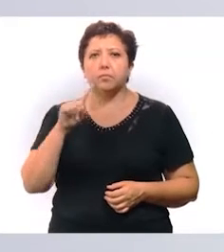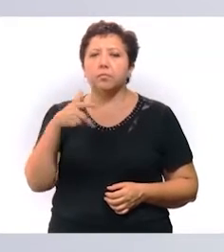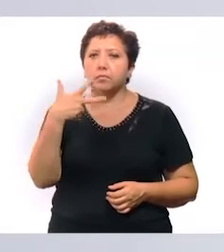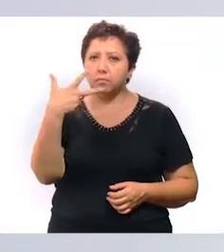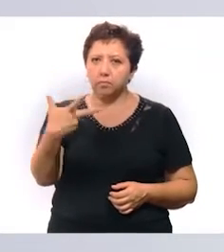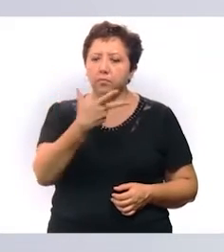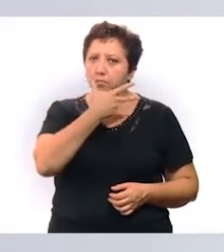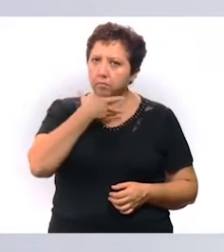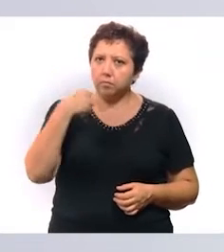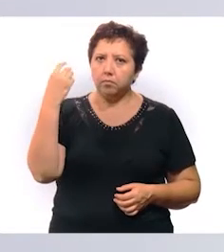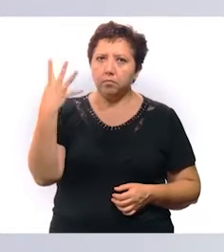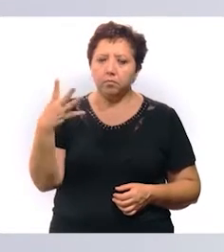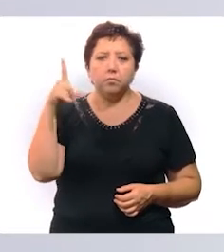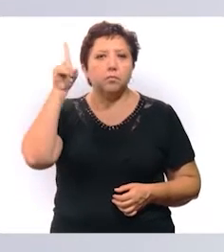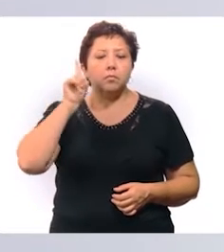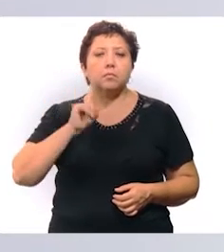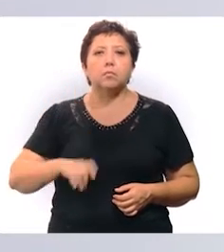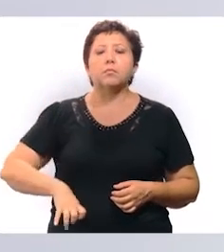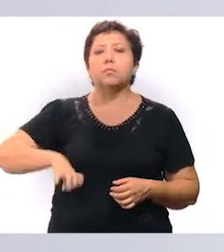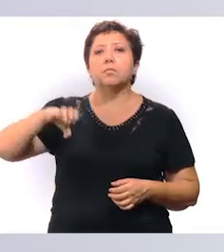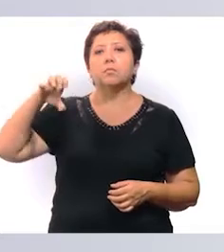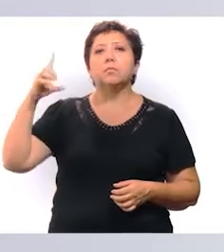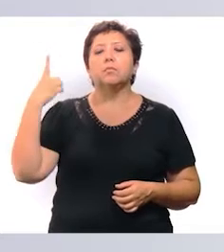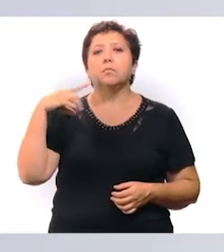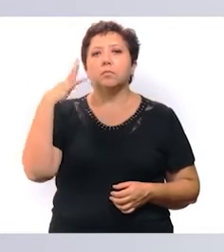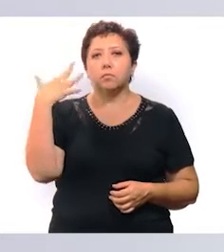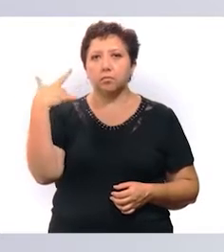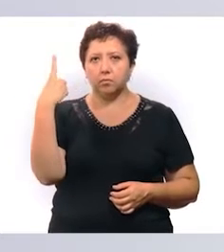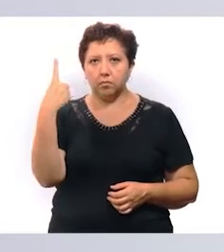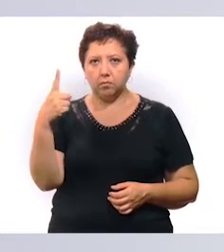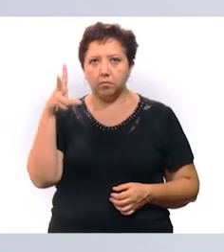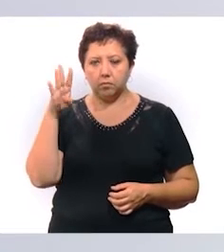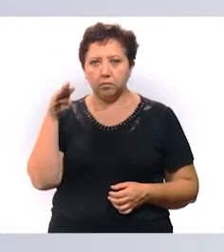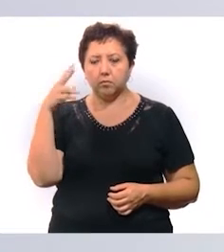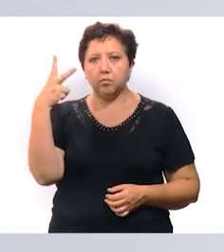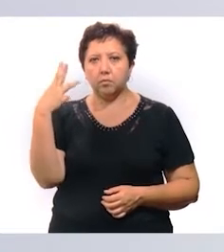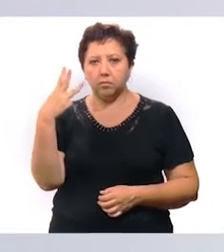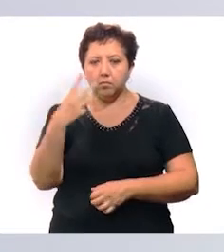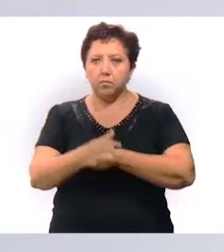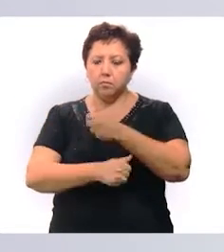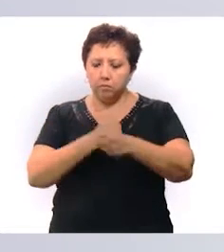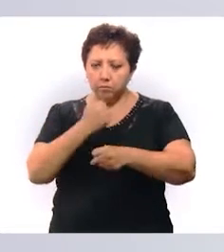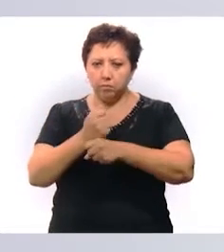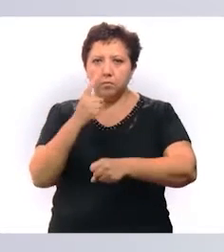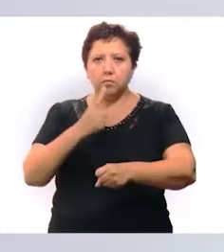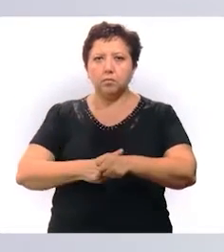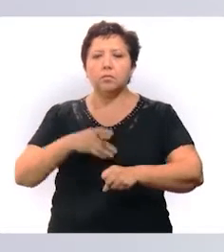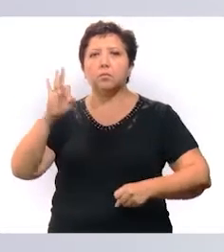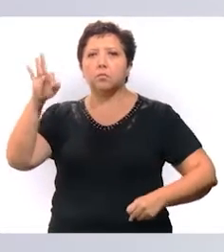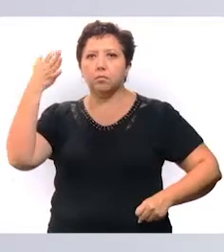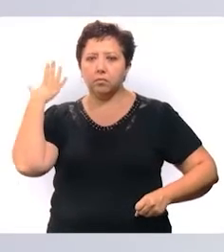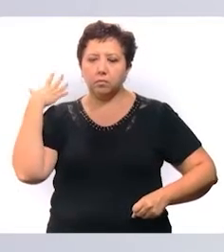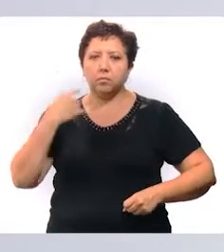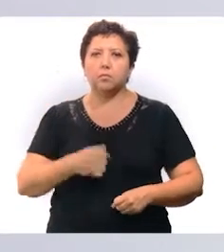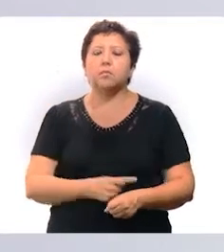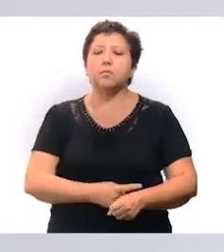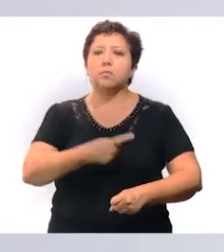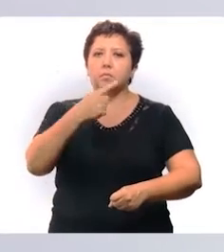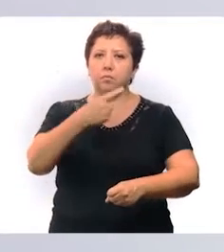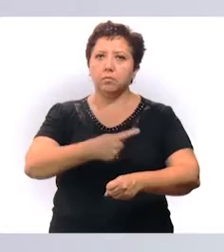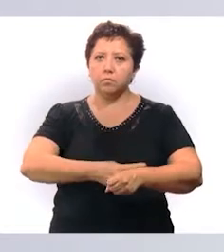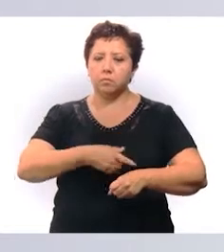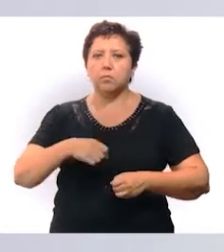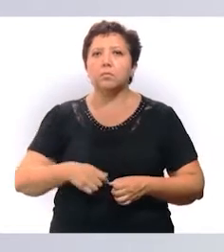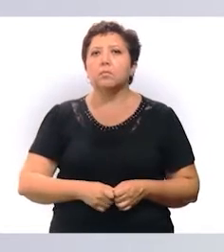Son 8 hombres y 4 mujeres, de un rango de edad de 51 a 93 años. Sus principales enfermedades fueron